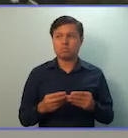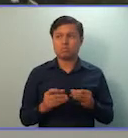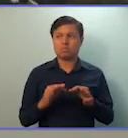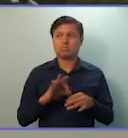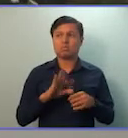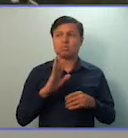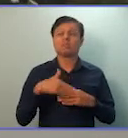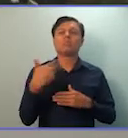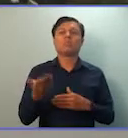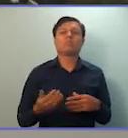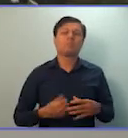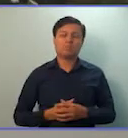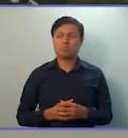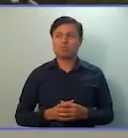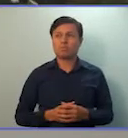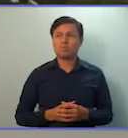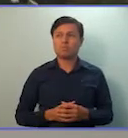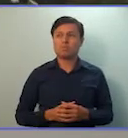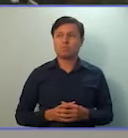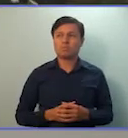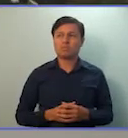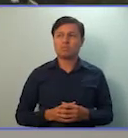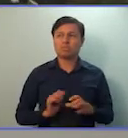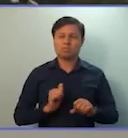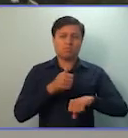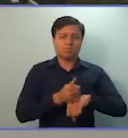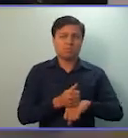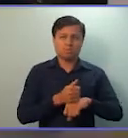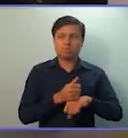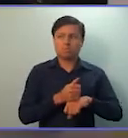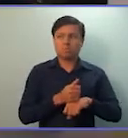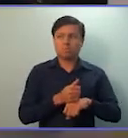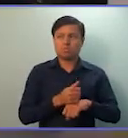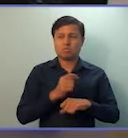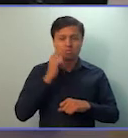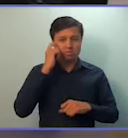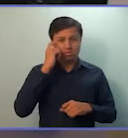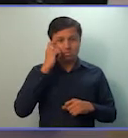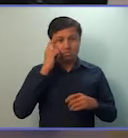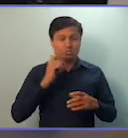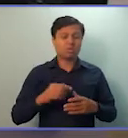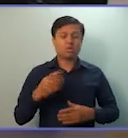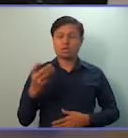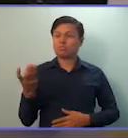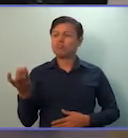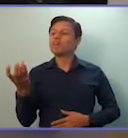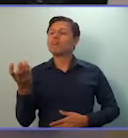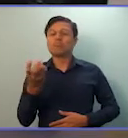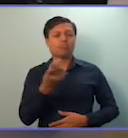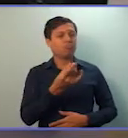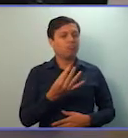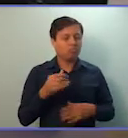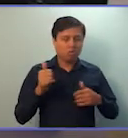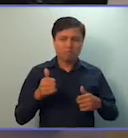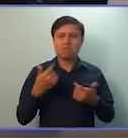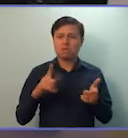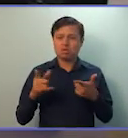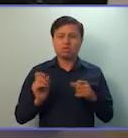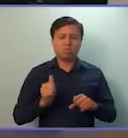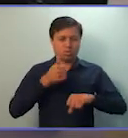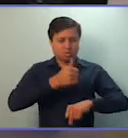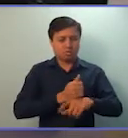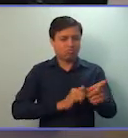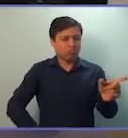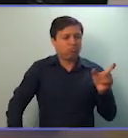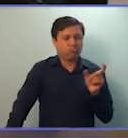y luego este bueno primero se instalan y entran al centro de votación se instalan este se identifican con su